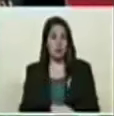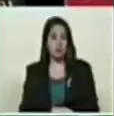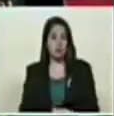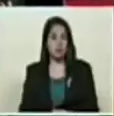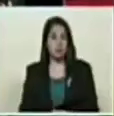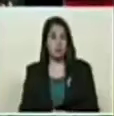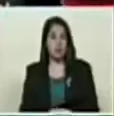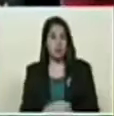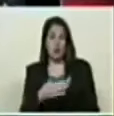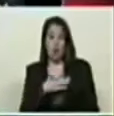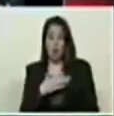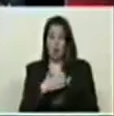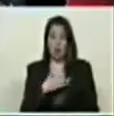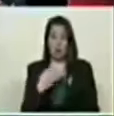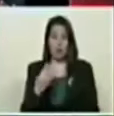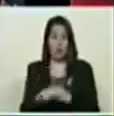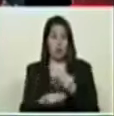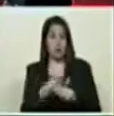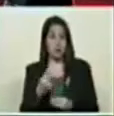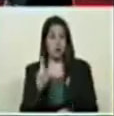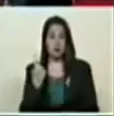Esto no lo puede hacer un solo hombre.